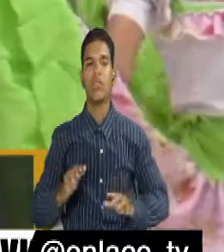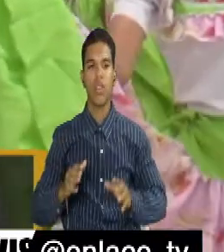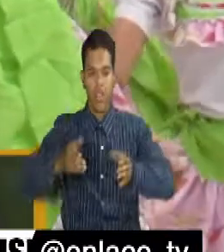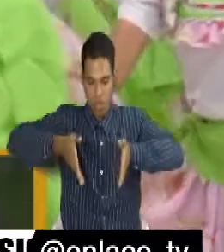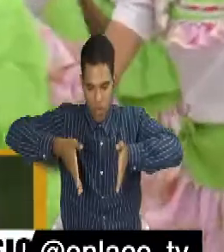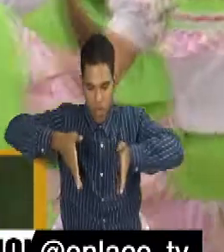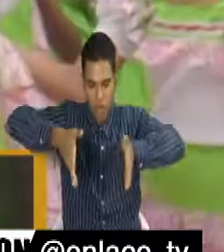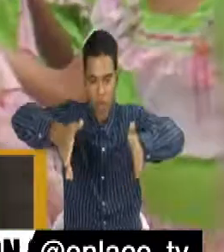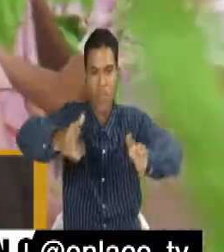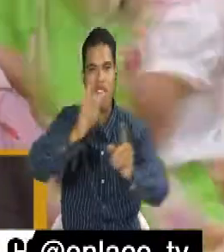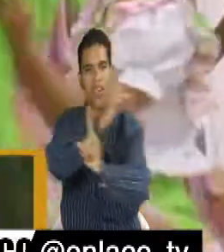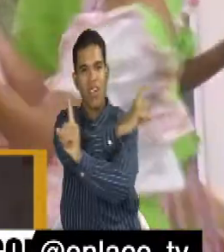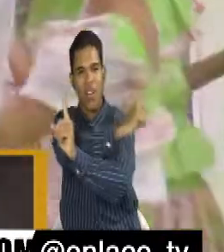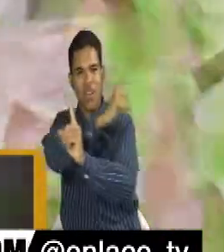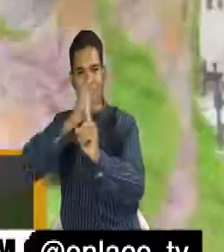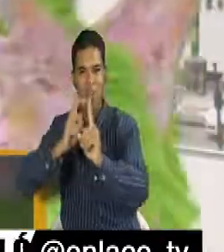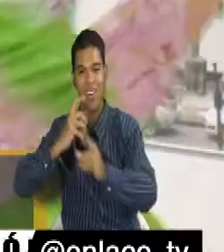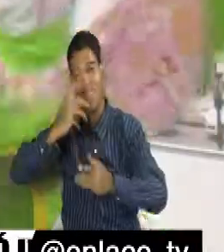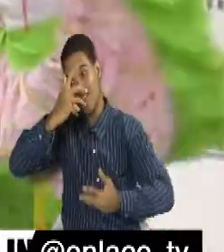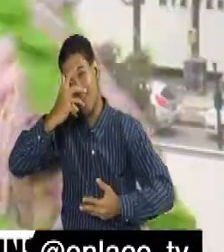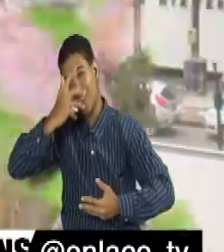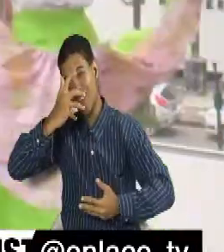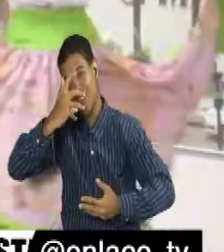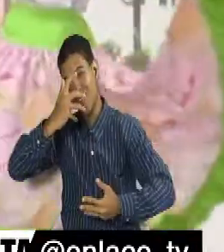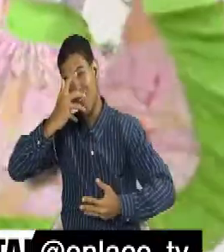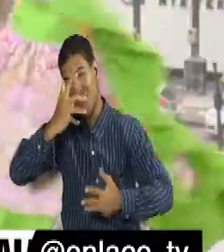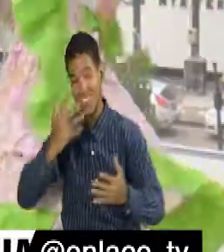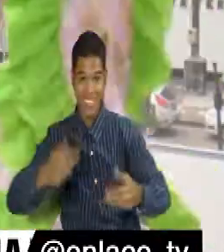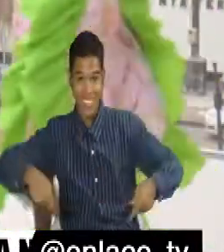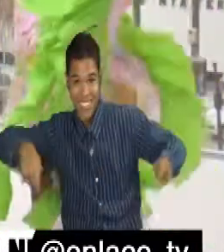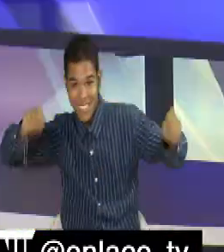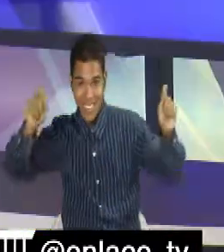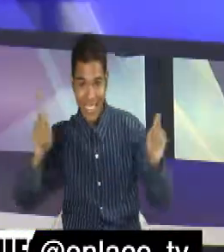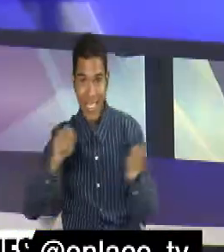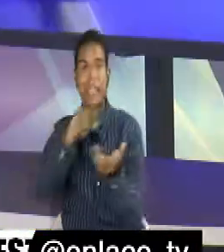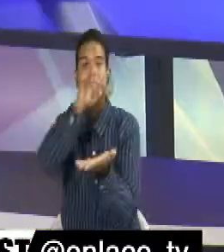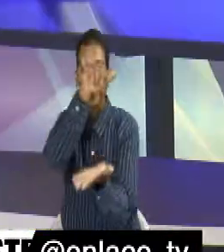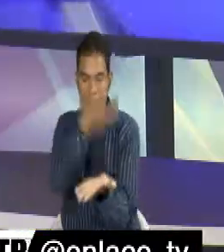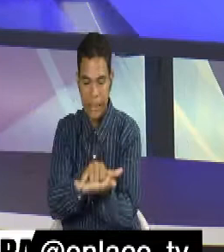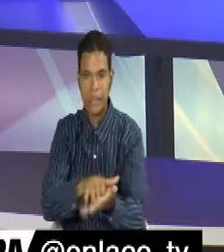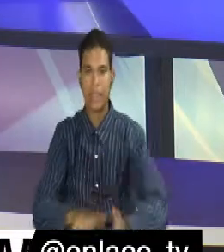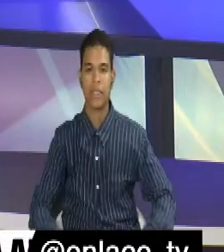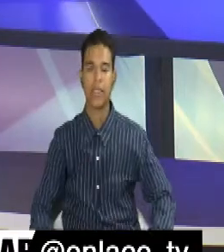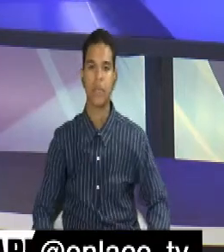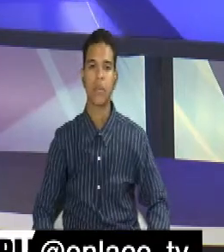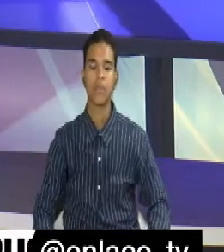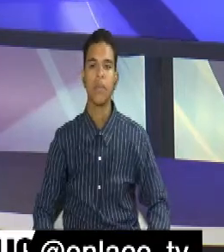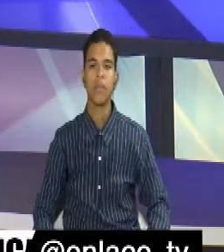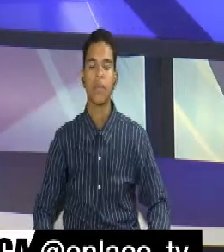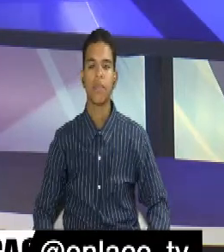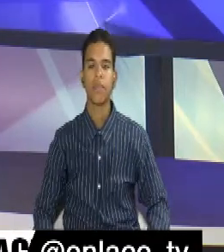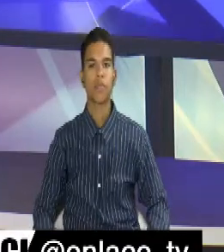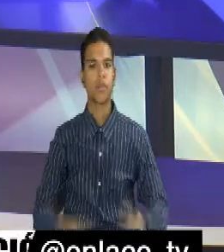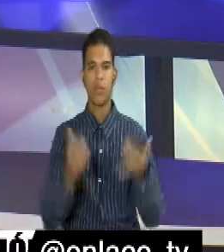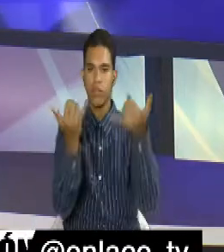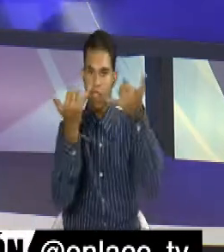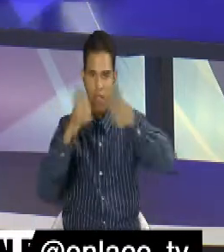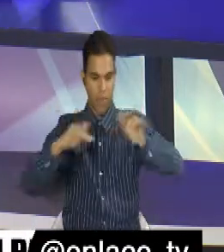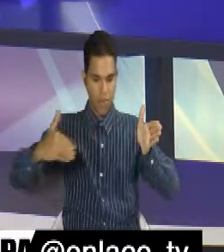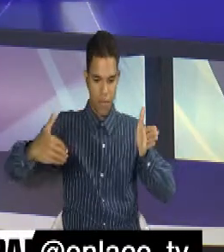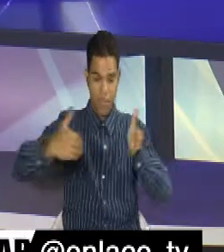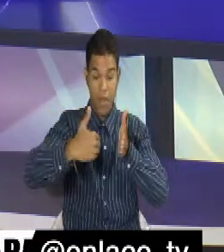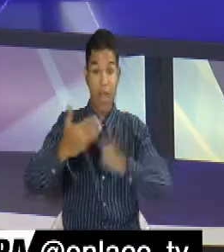ciudadanos, propios y visitantes, podrán disfrutar de este festival. Con esta información hemos llegado al final de